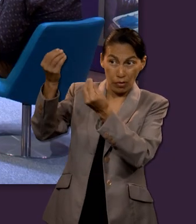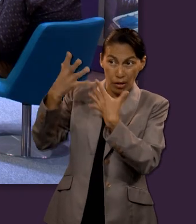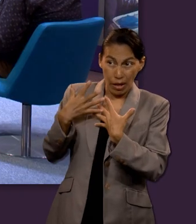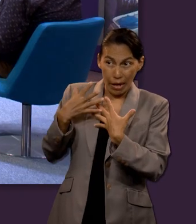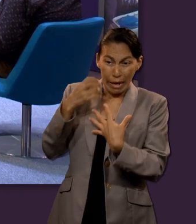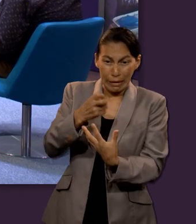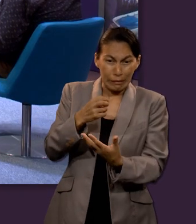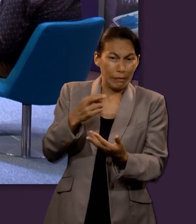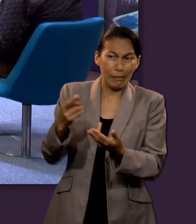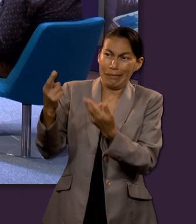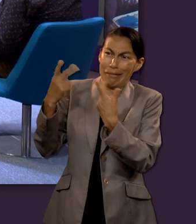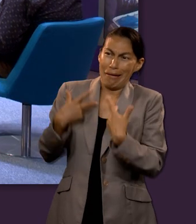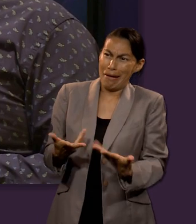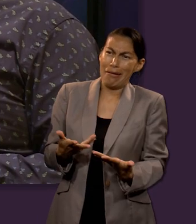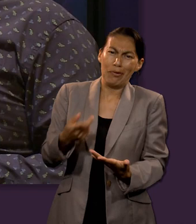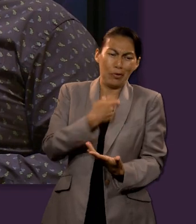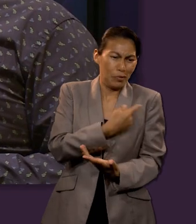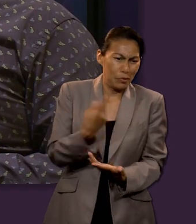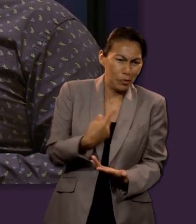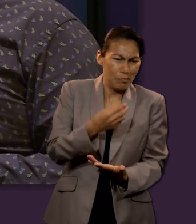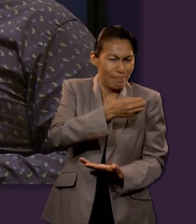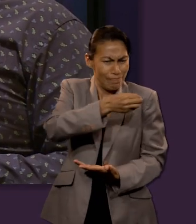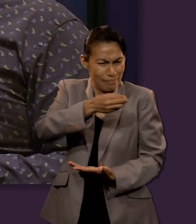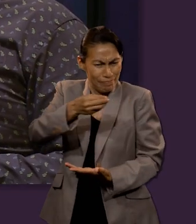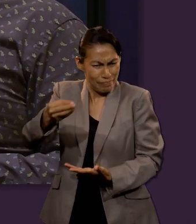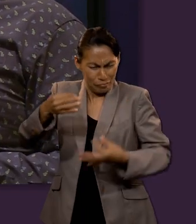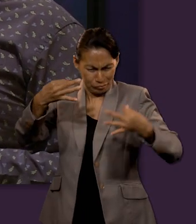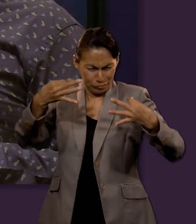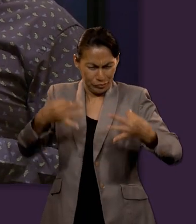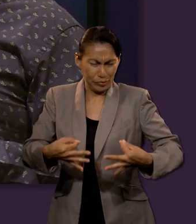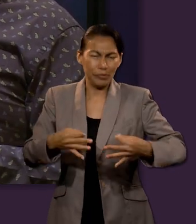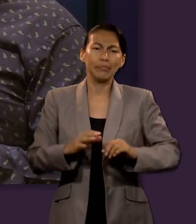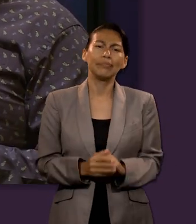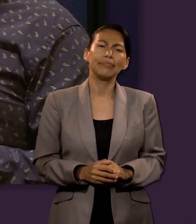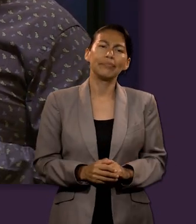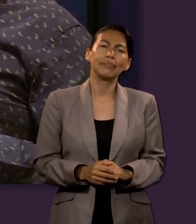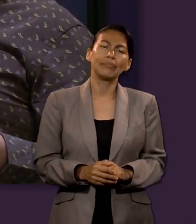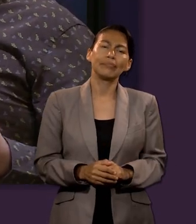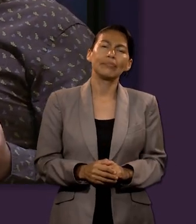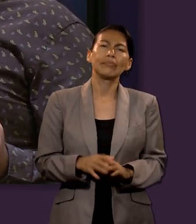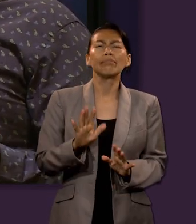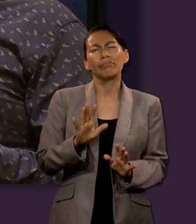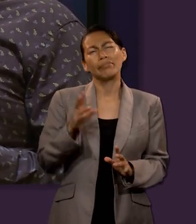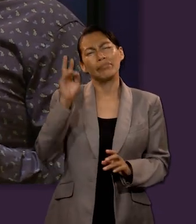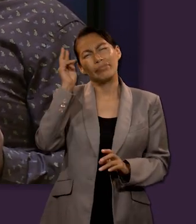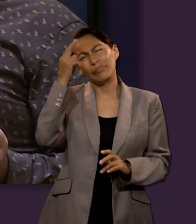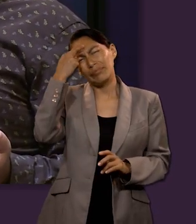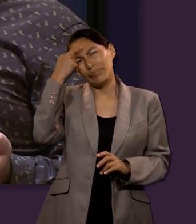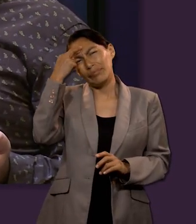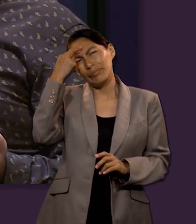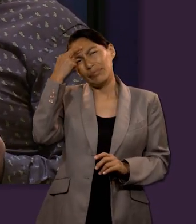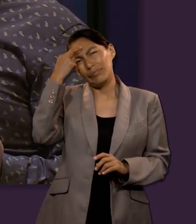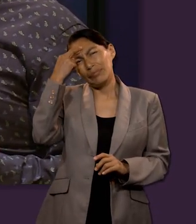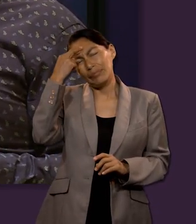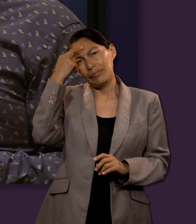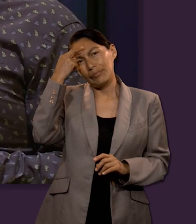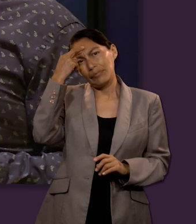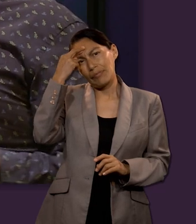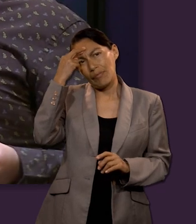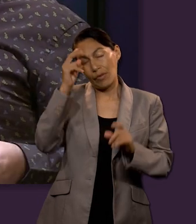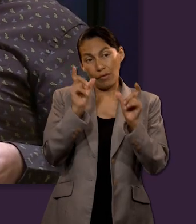contar con tiempo y administrarlo debemos honrar lo demás el título jaime me hace recordar una frase